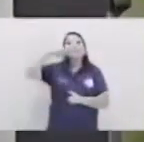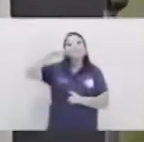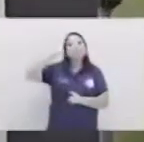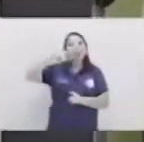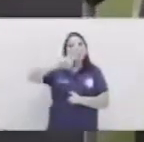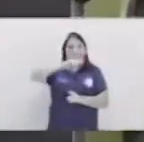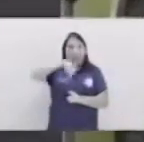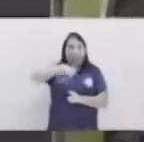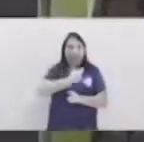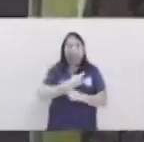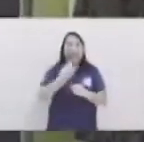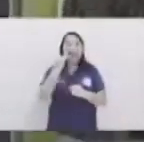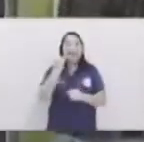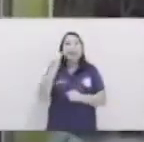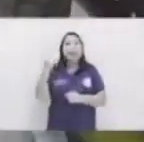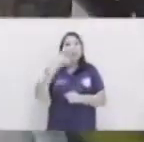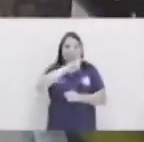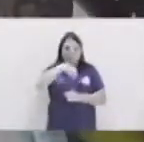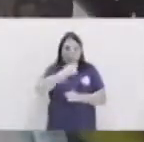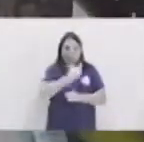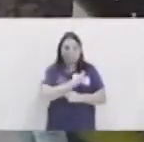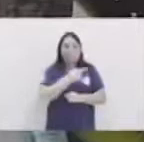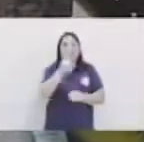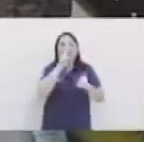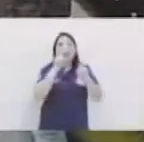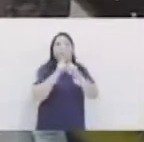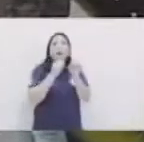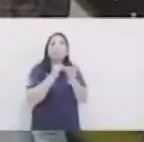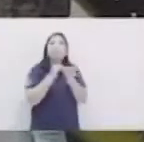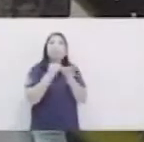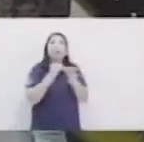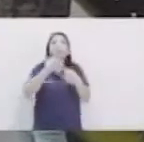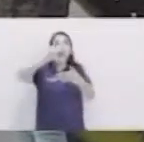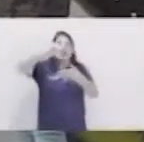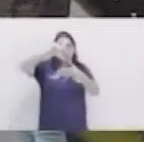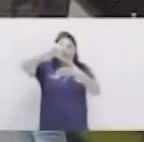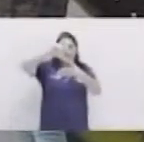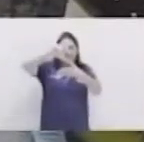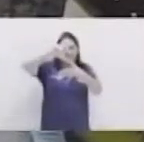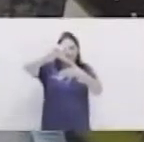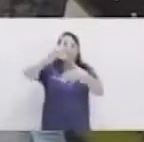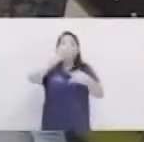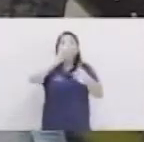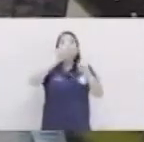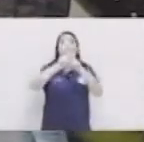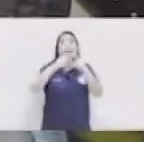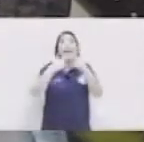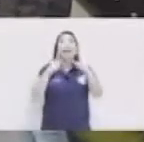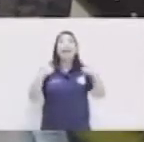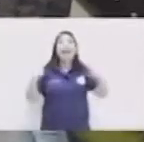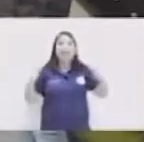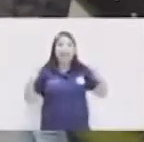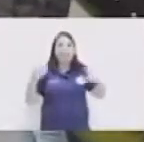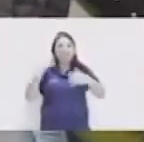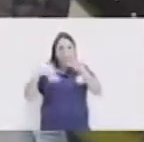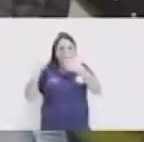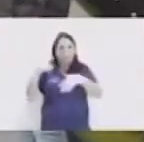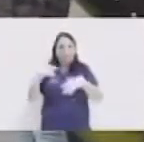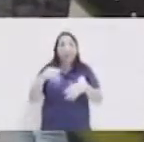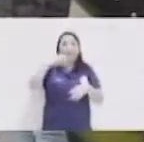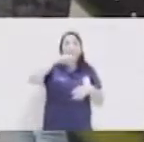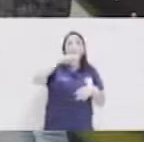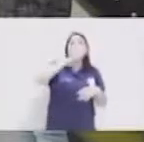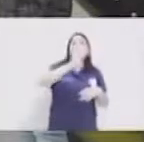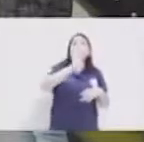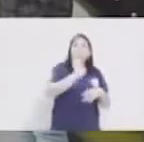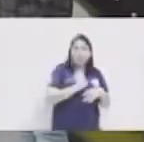En ese sentido también están los pueblos latinoamericanos, que son lenguas que se derivan del latín, y prehispánicas son lenguas que después se